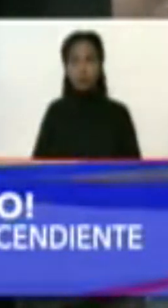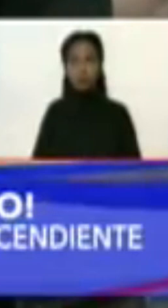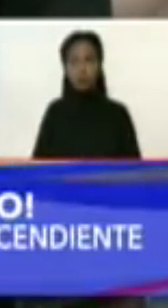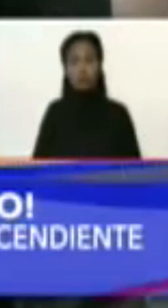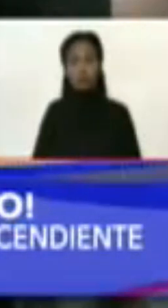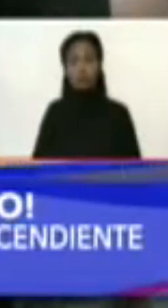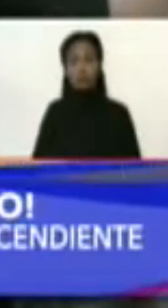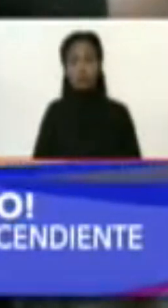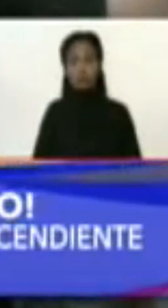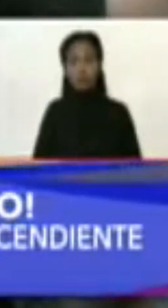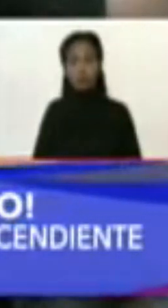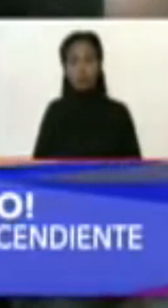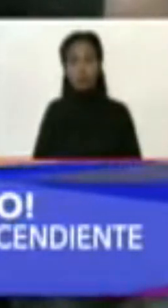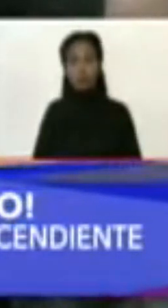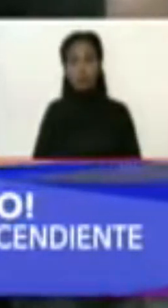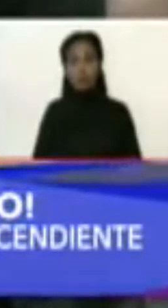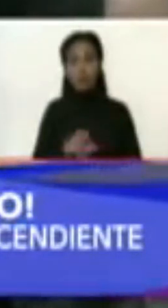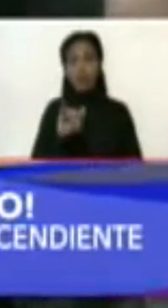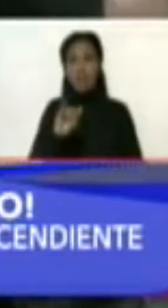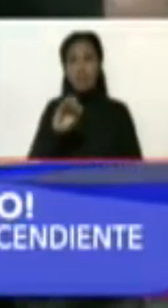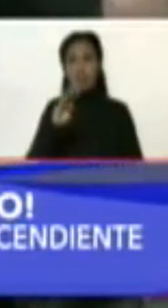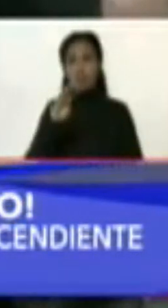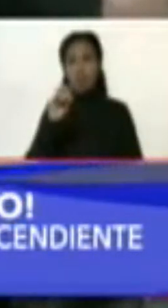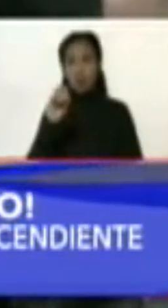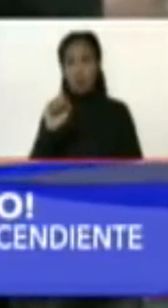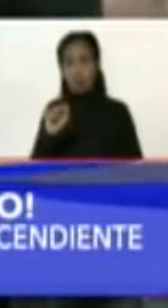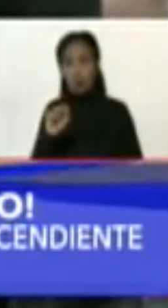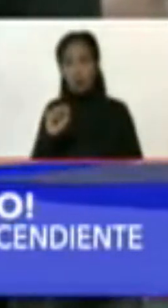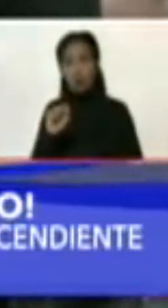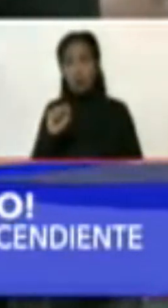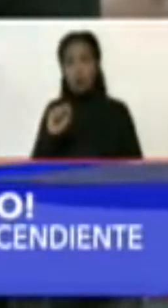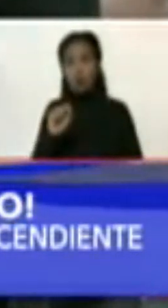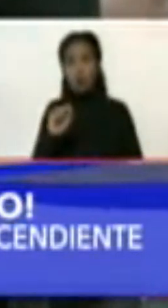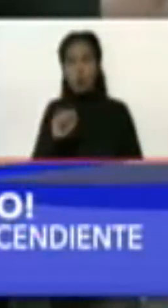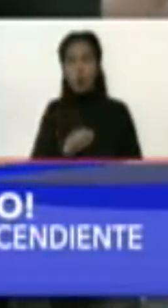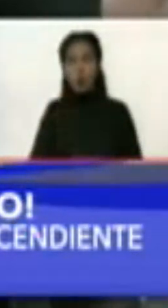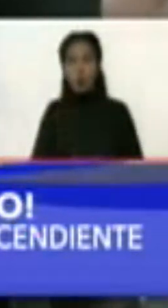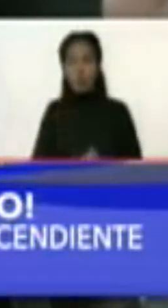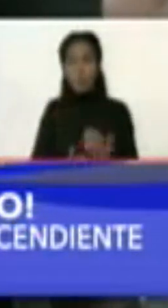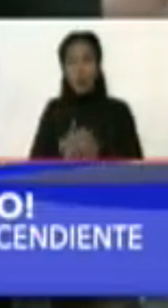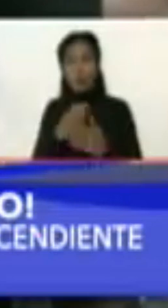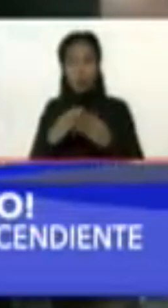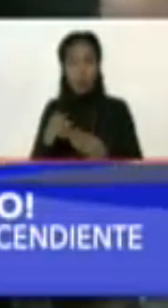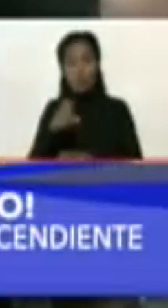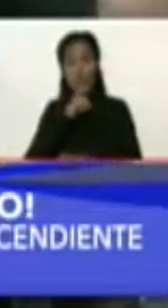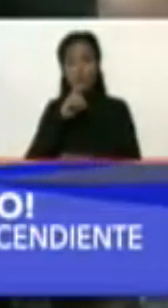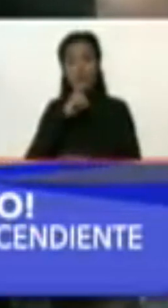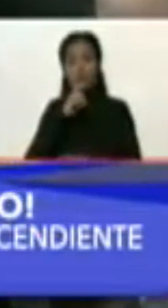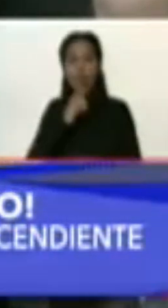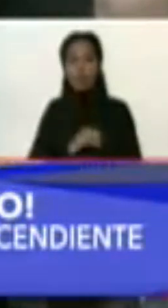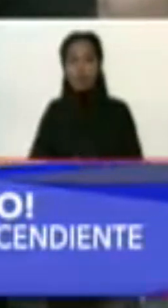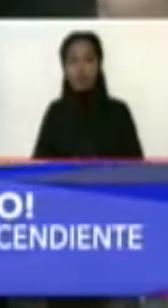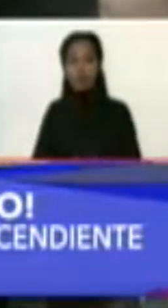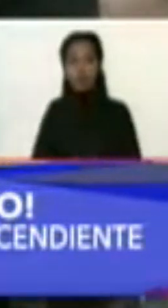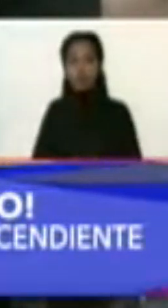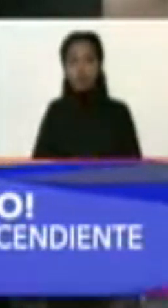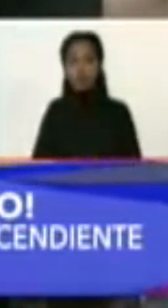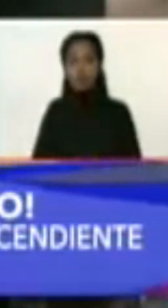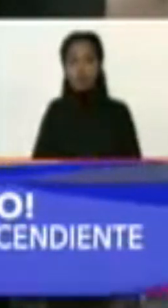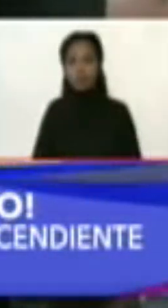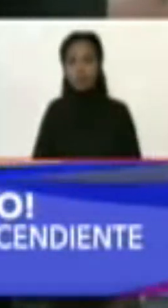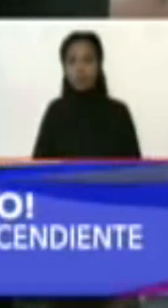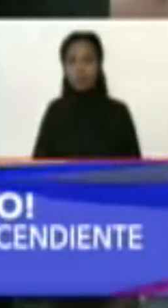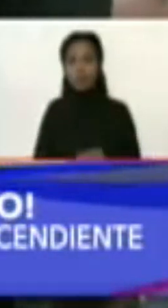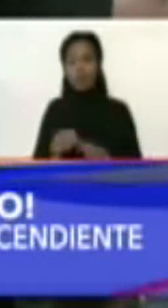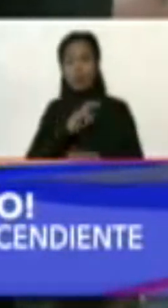Ay bobo. Ay bobo. Malgré toutes difficultés. Aún todas las dificultades. Président Maduro.